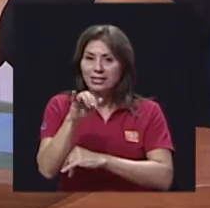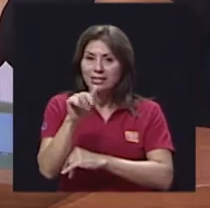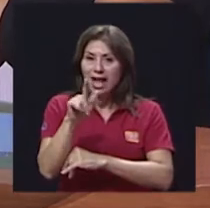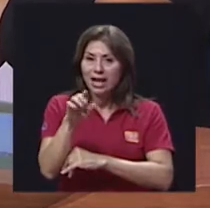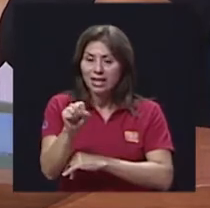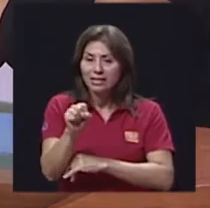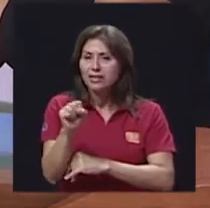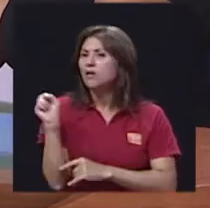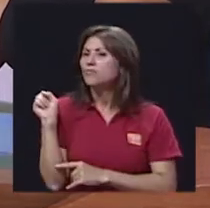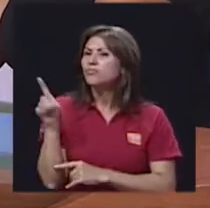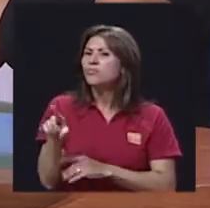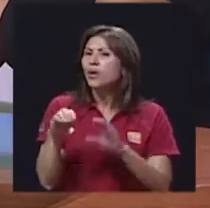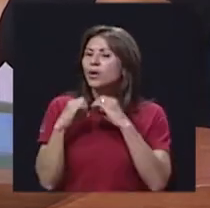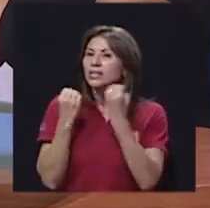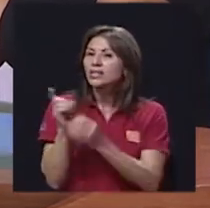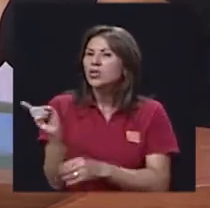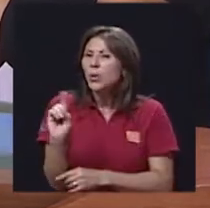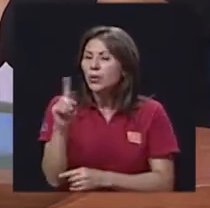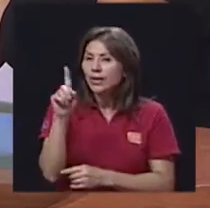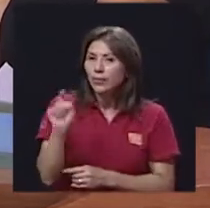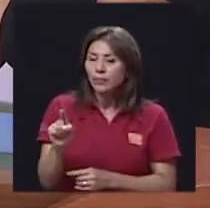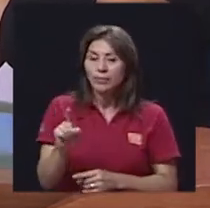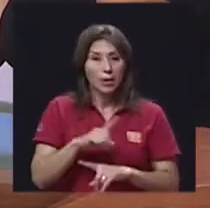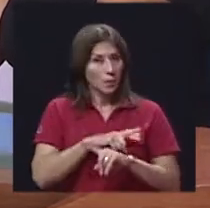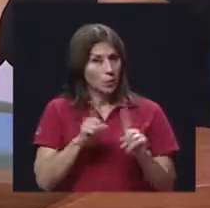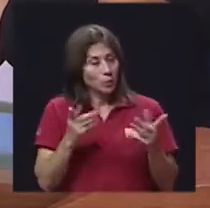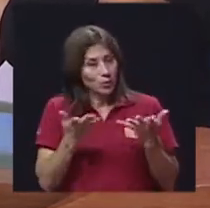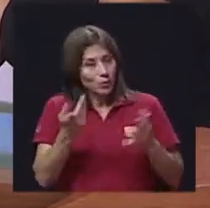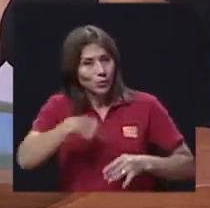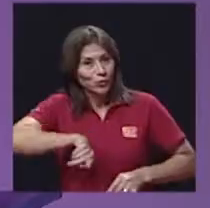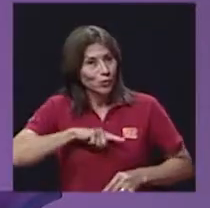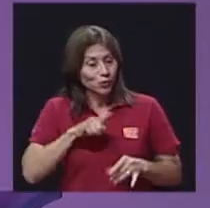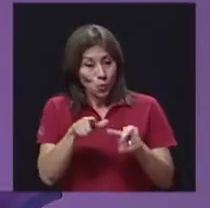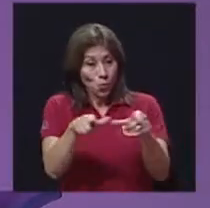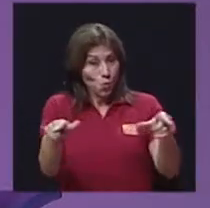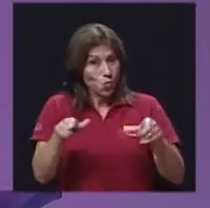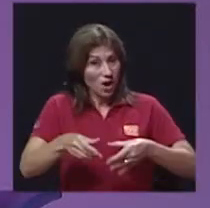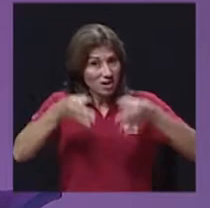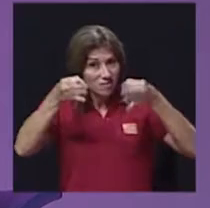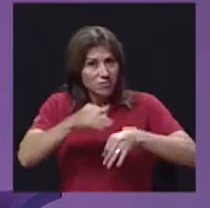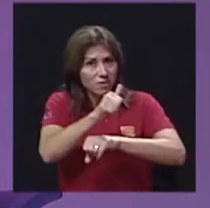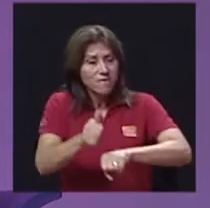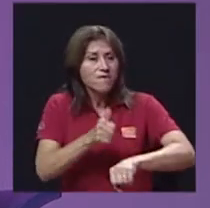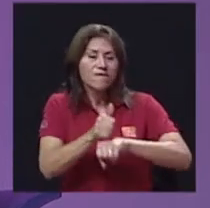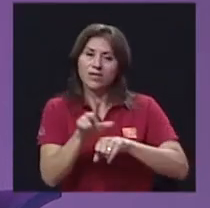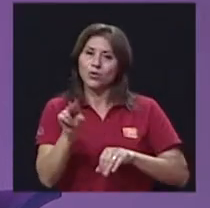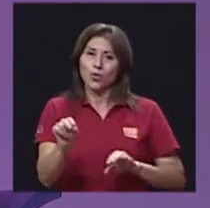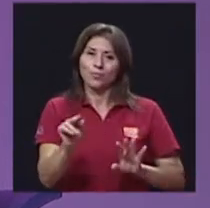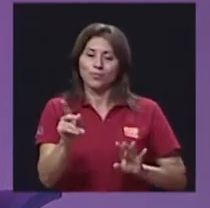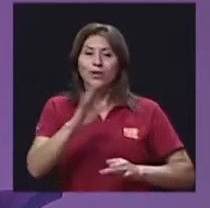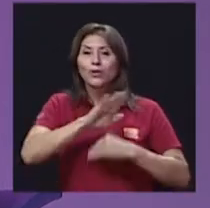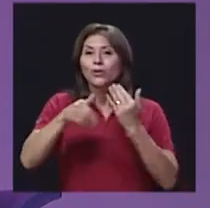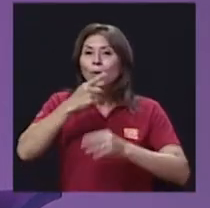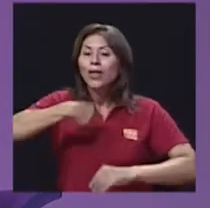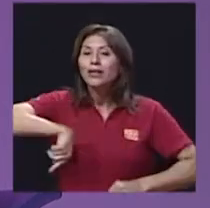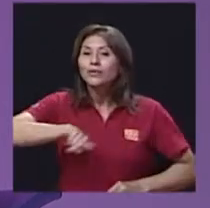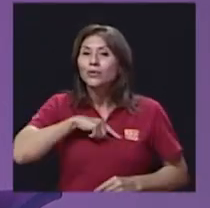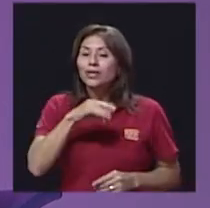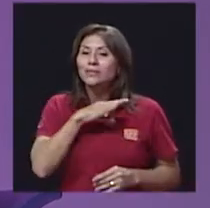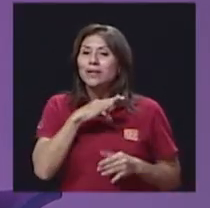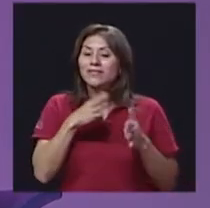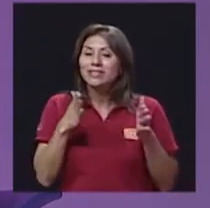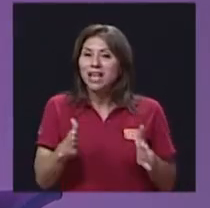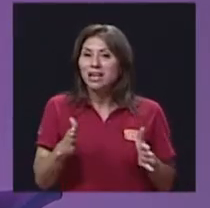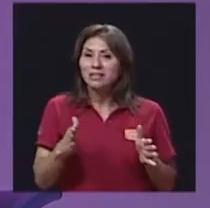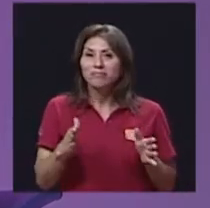ustedes ubicada? Bueno, nosotros no tenemos un lugar fijo. Resulta que nosotras todas somos beneficiarias, no tenemos